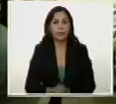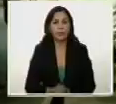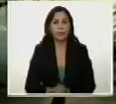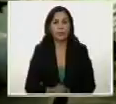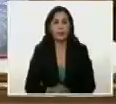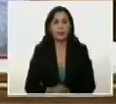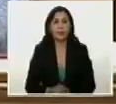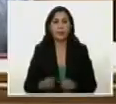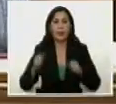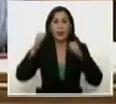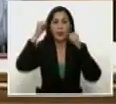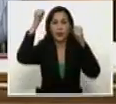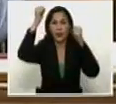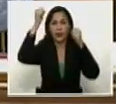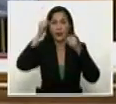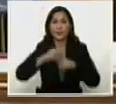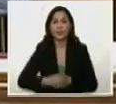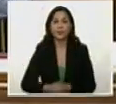¡Viva!